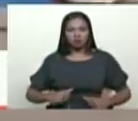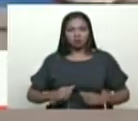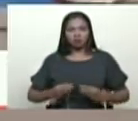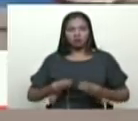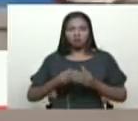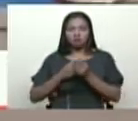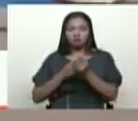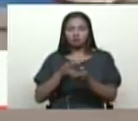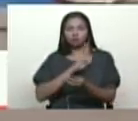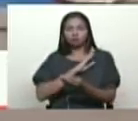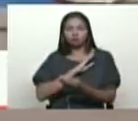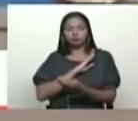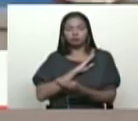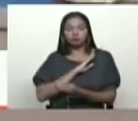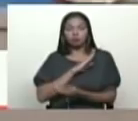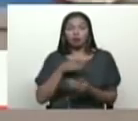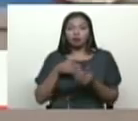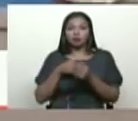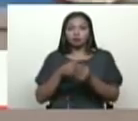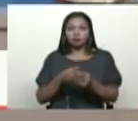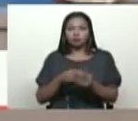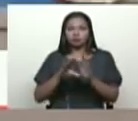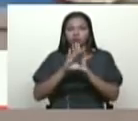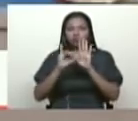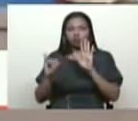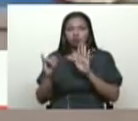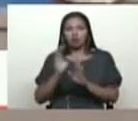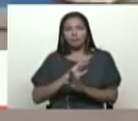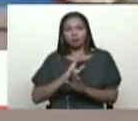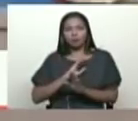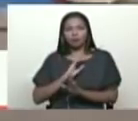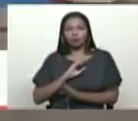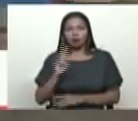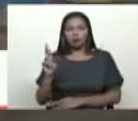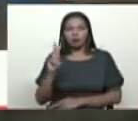mando, al mando constitucional republicano.